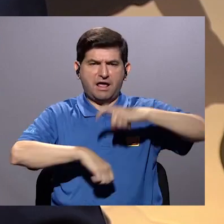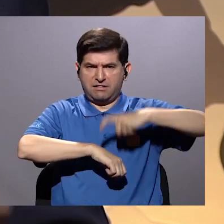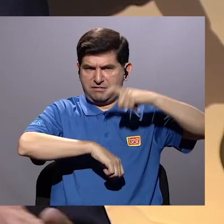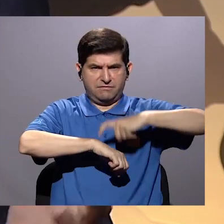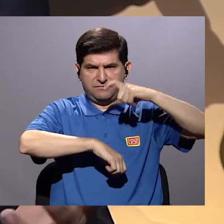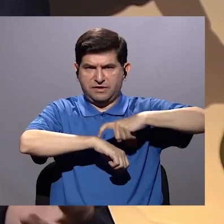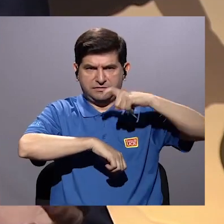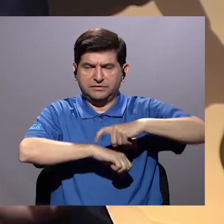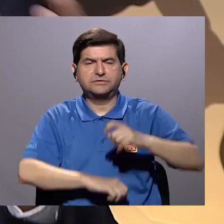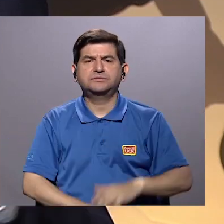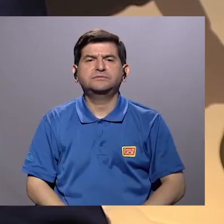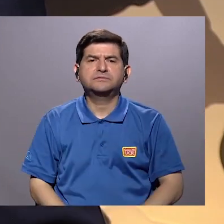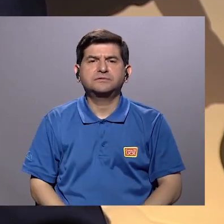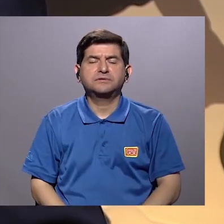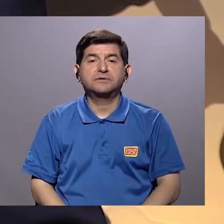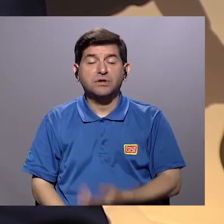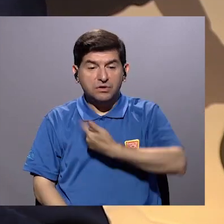¿verdad?